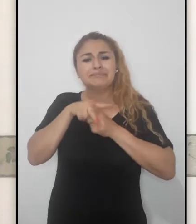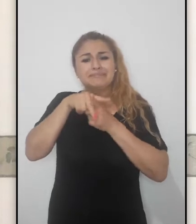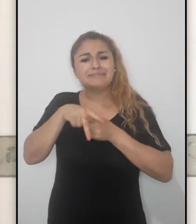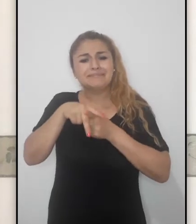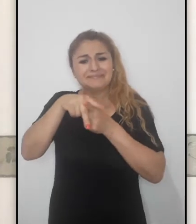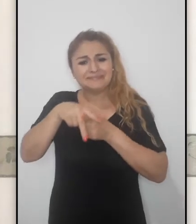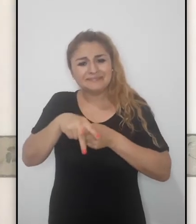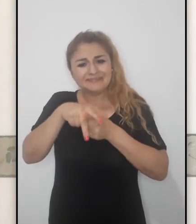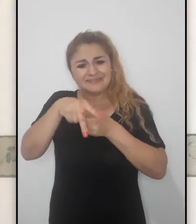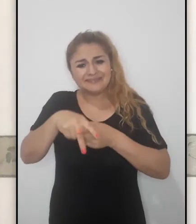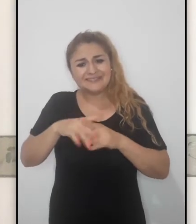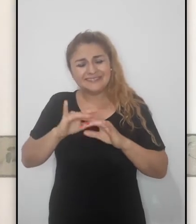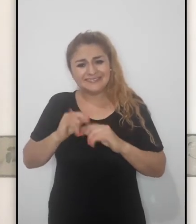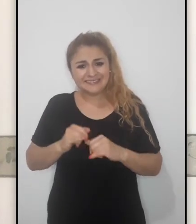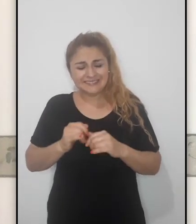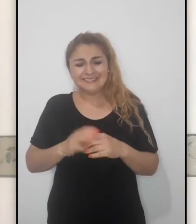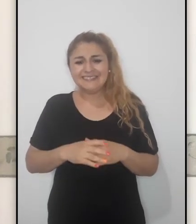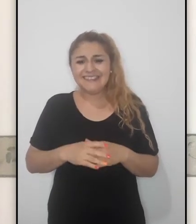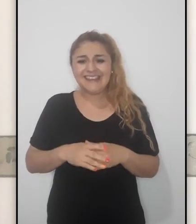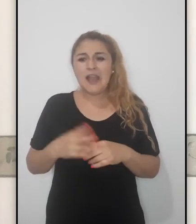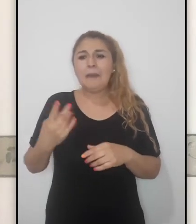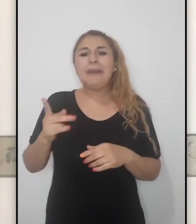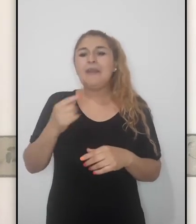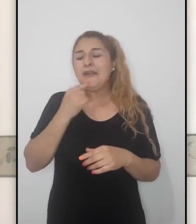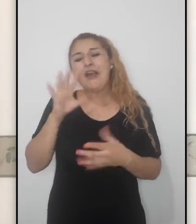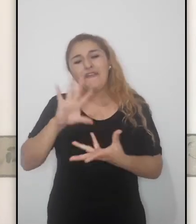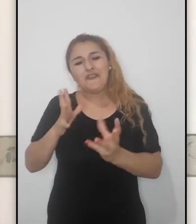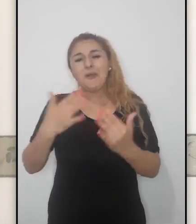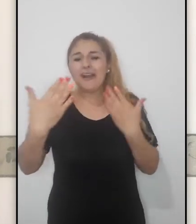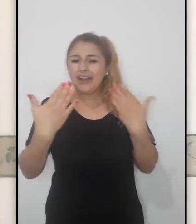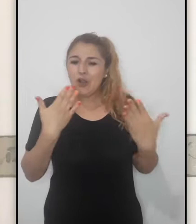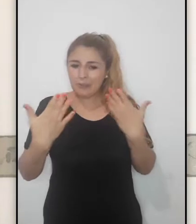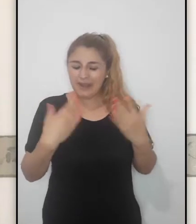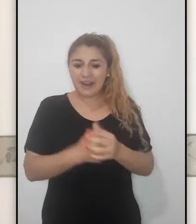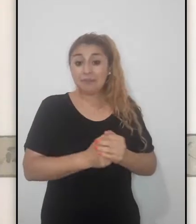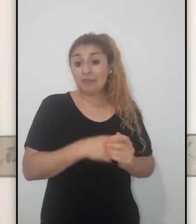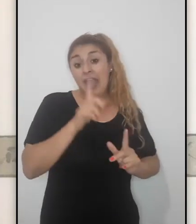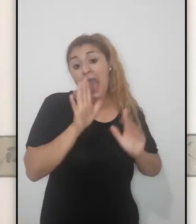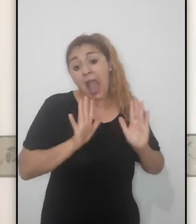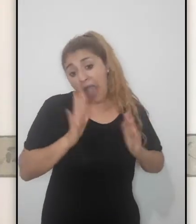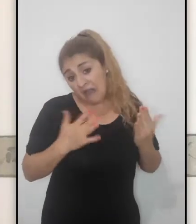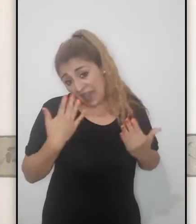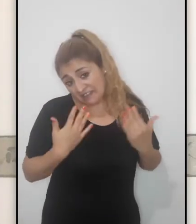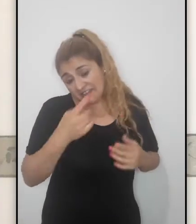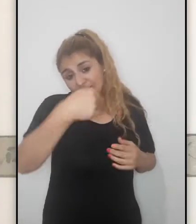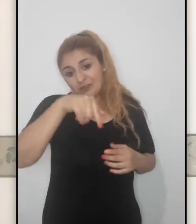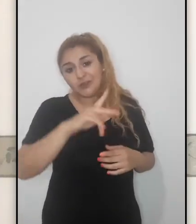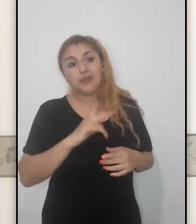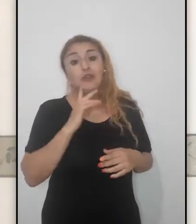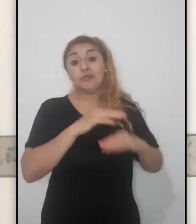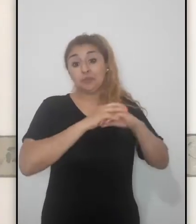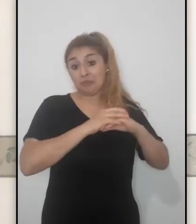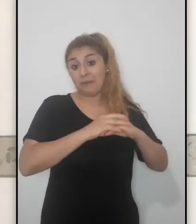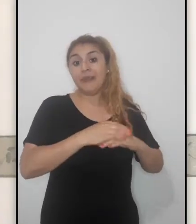empezar diciéndote no que quien no discutió con un amigo o con alguien dentro